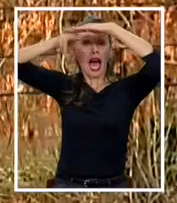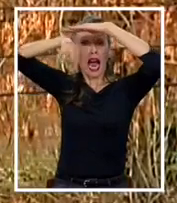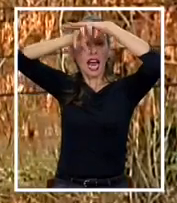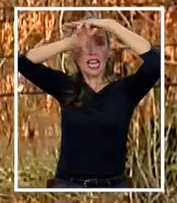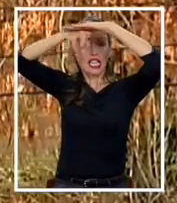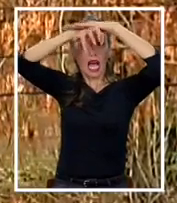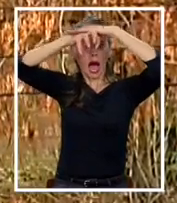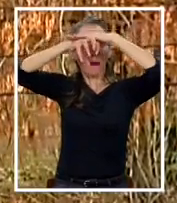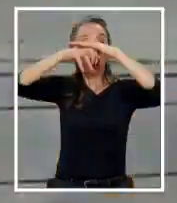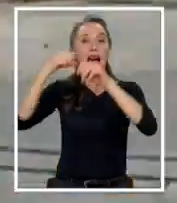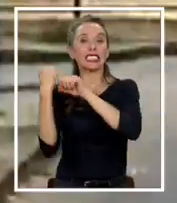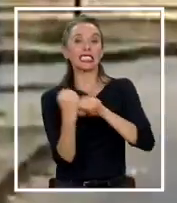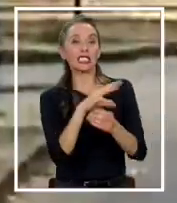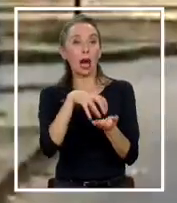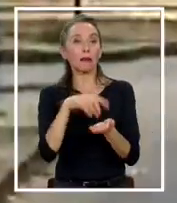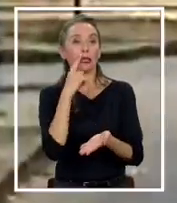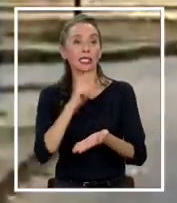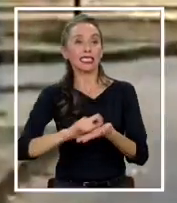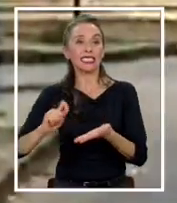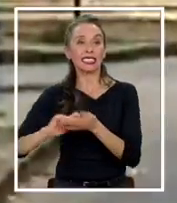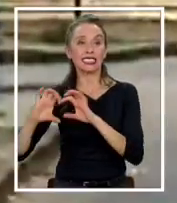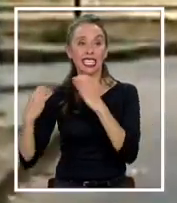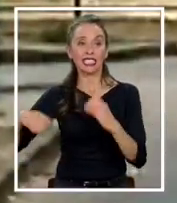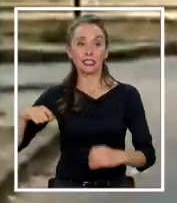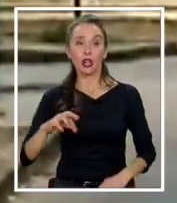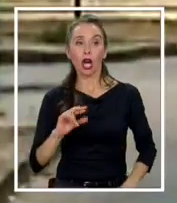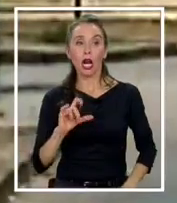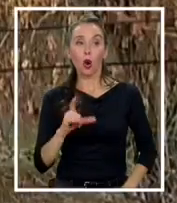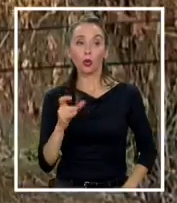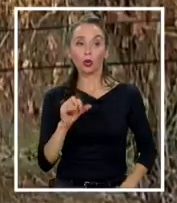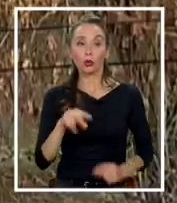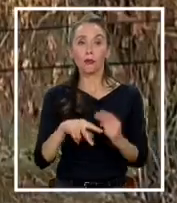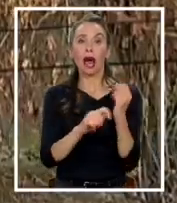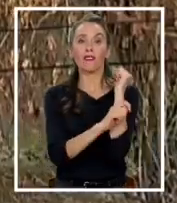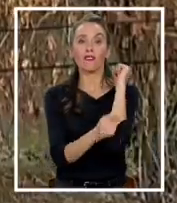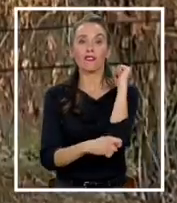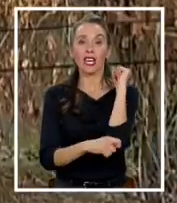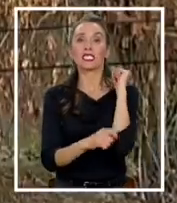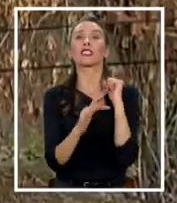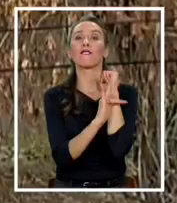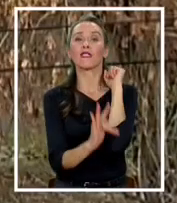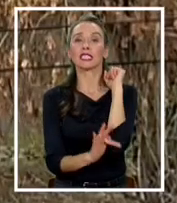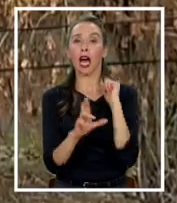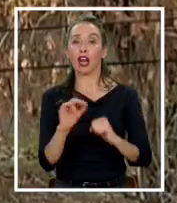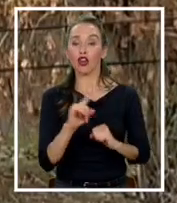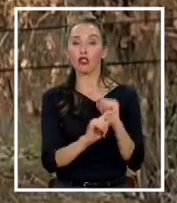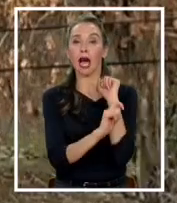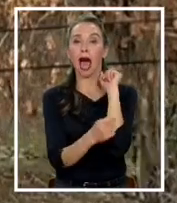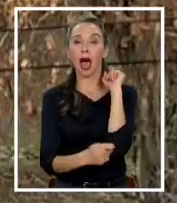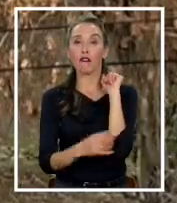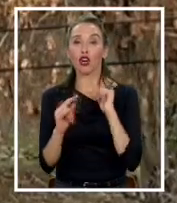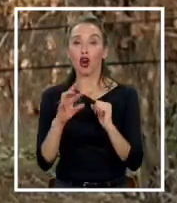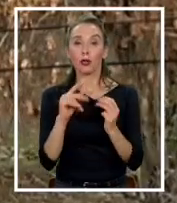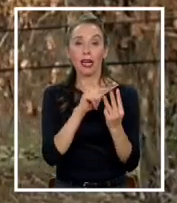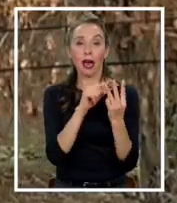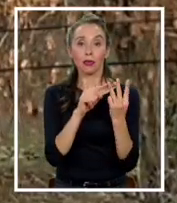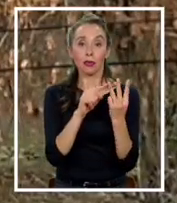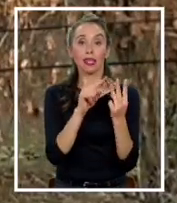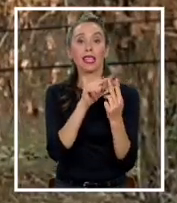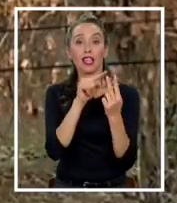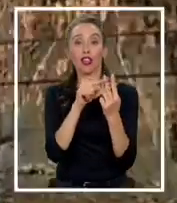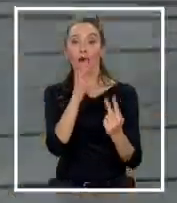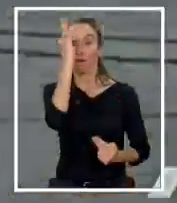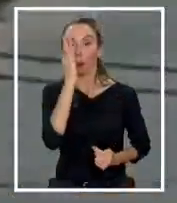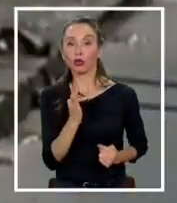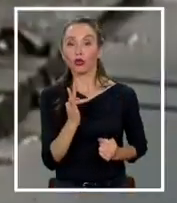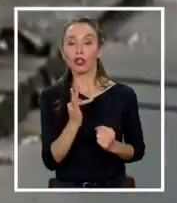San Miguel captó al secretario del Senado, Raúl Guzmán, al fiscal Patricio Rosas y al abogado Roberto Contreras, ambos funcionarios